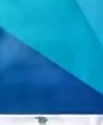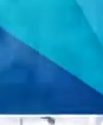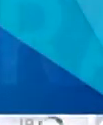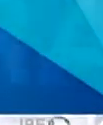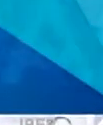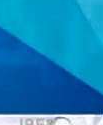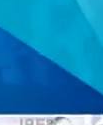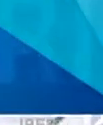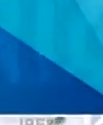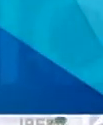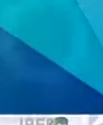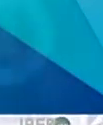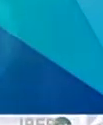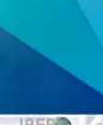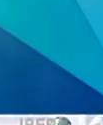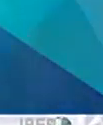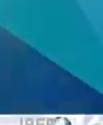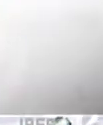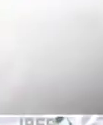ah